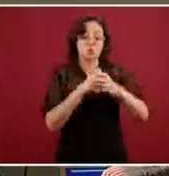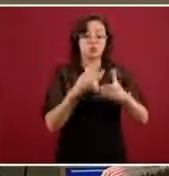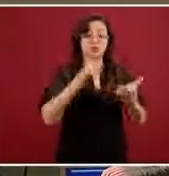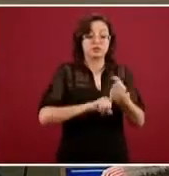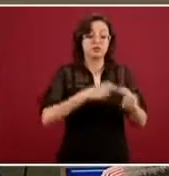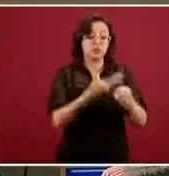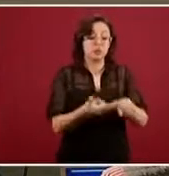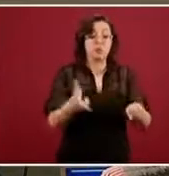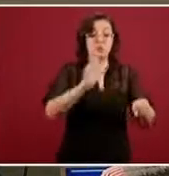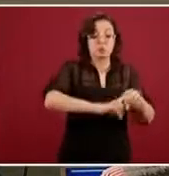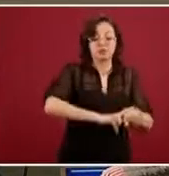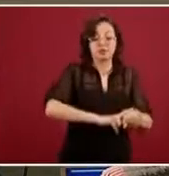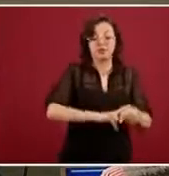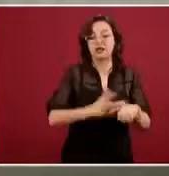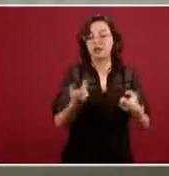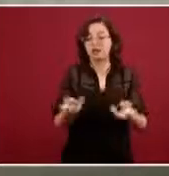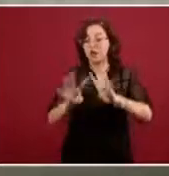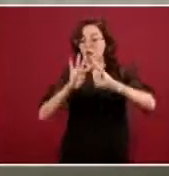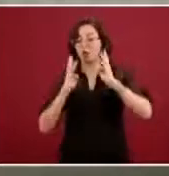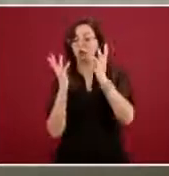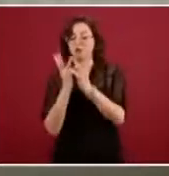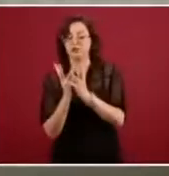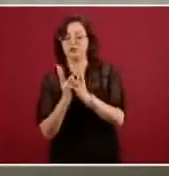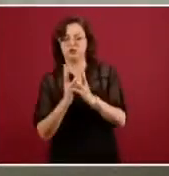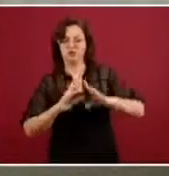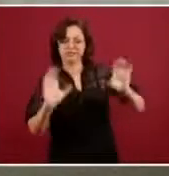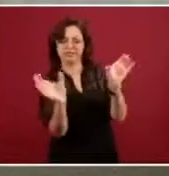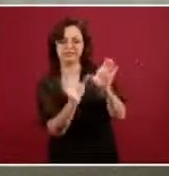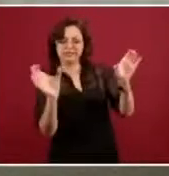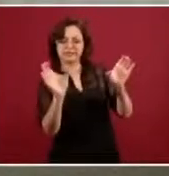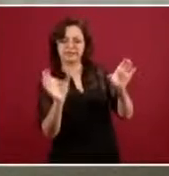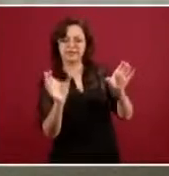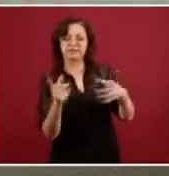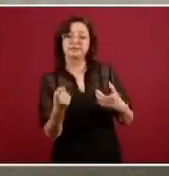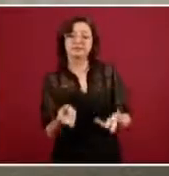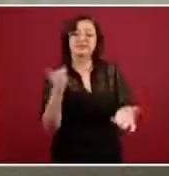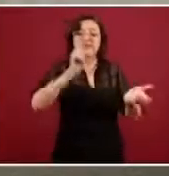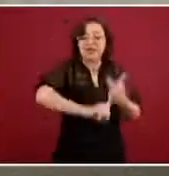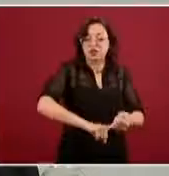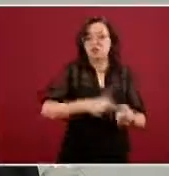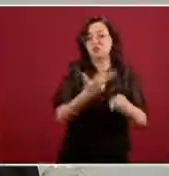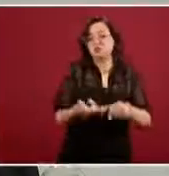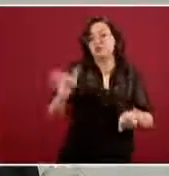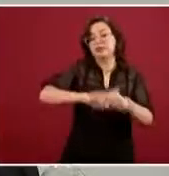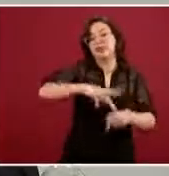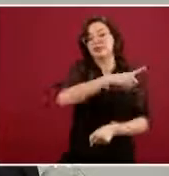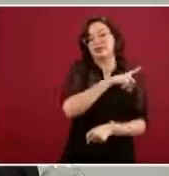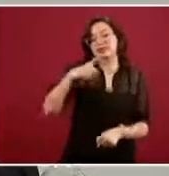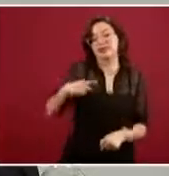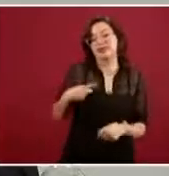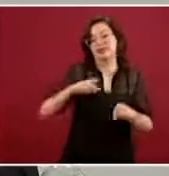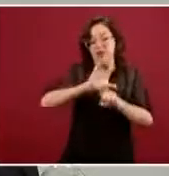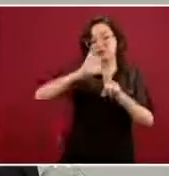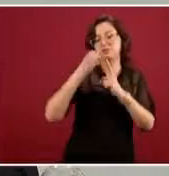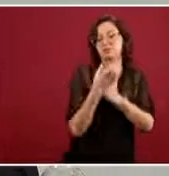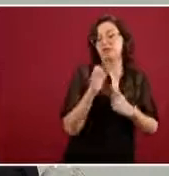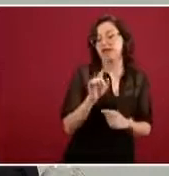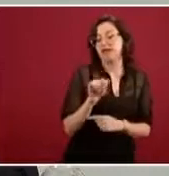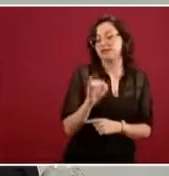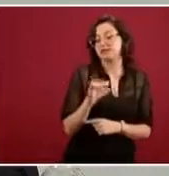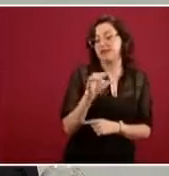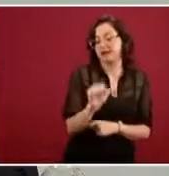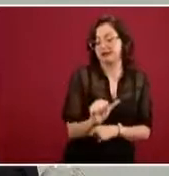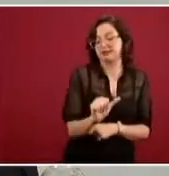El Consejo, para certificar un hospital, pide que tengan un comité de ética. Entonces, eso lo hemos trabajado